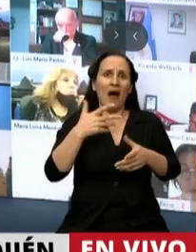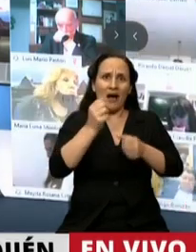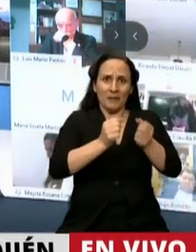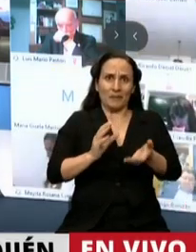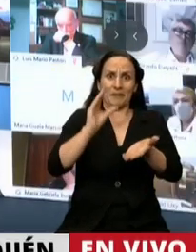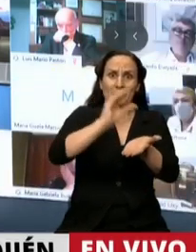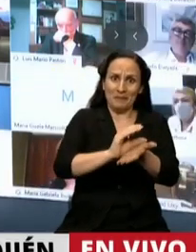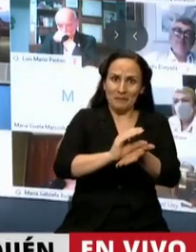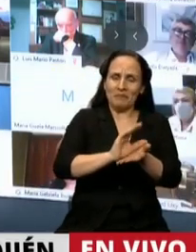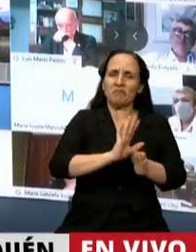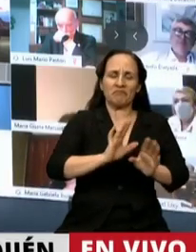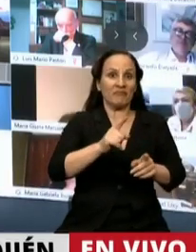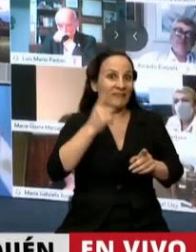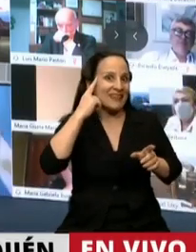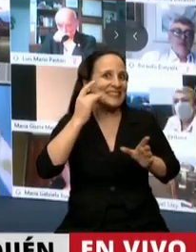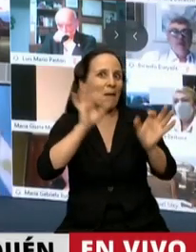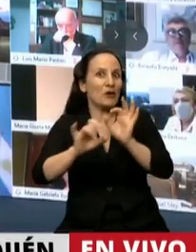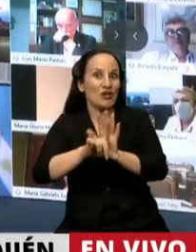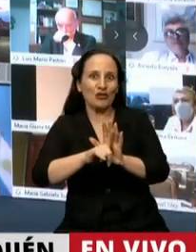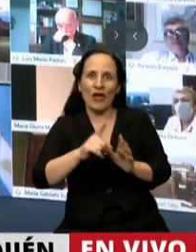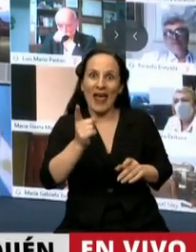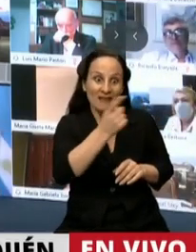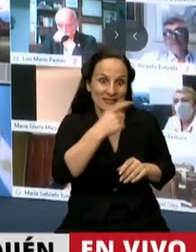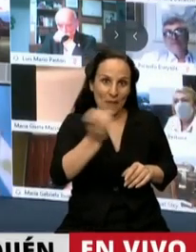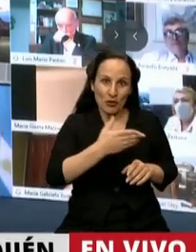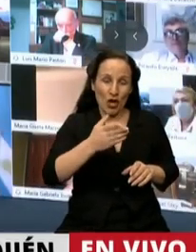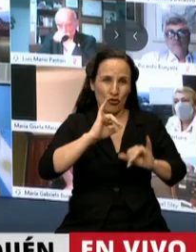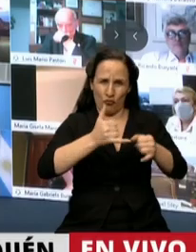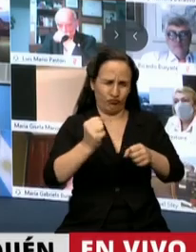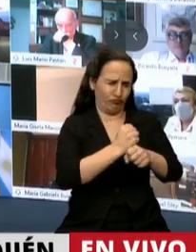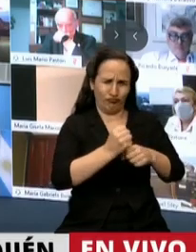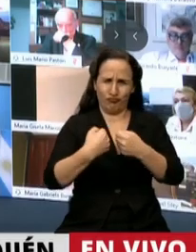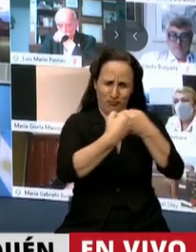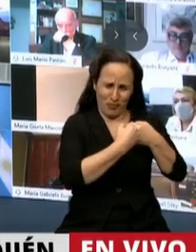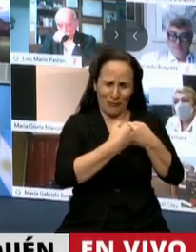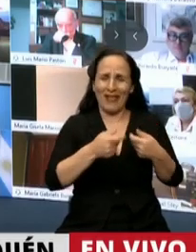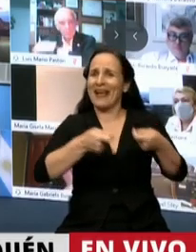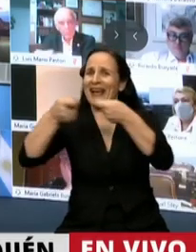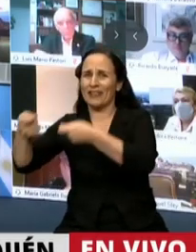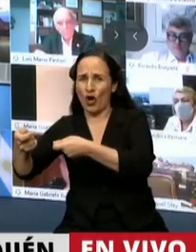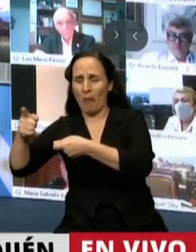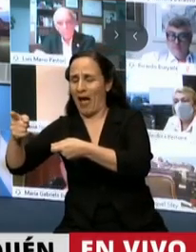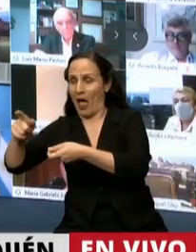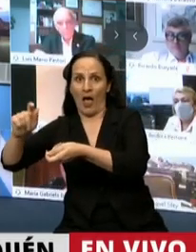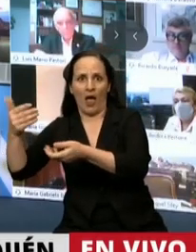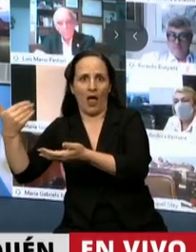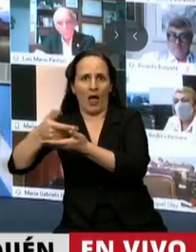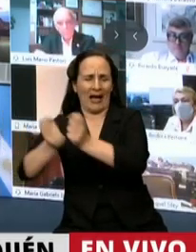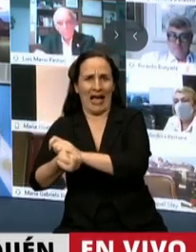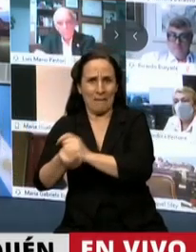ley que salió por unanimidad de una Cámara a los 4 meses es cambiado por el mismo sector que lo